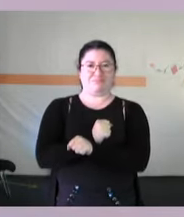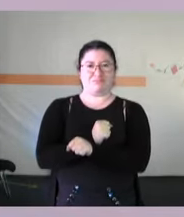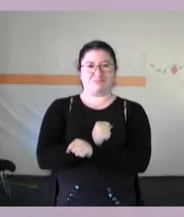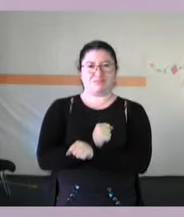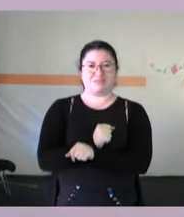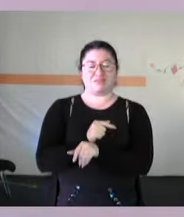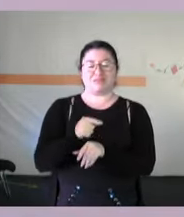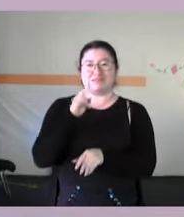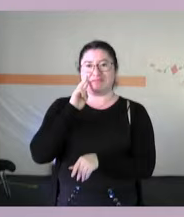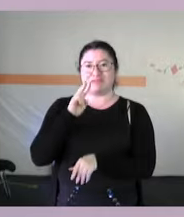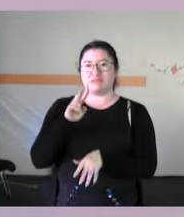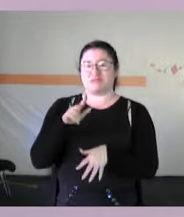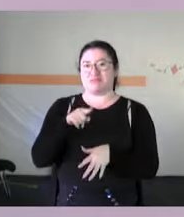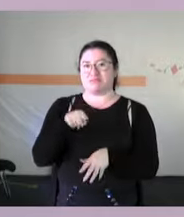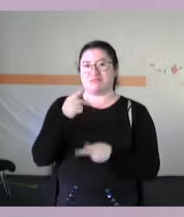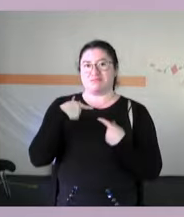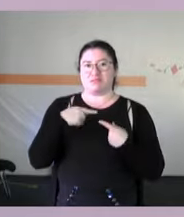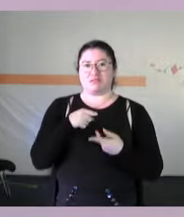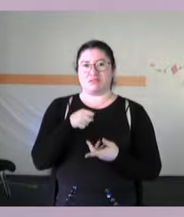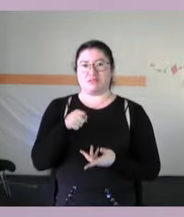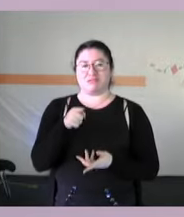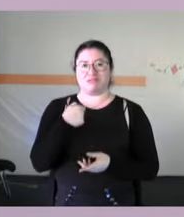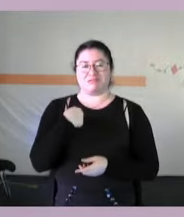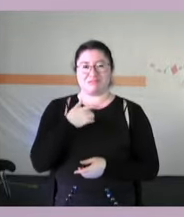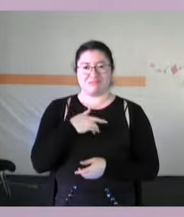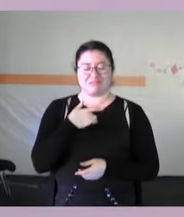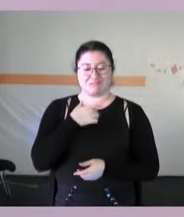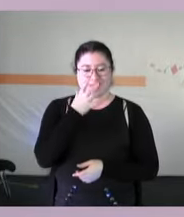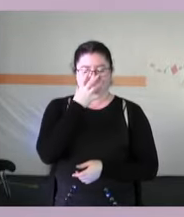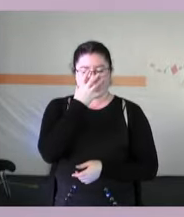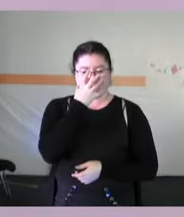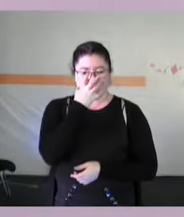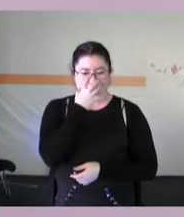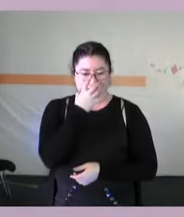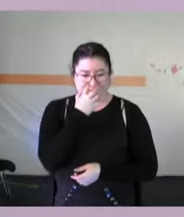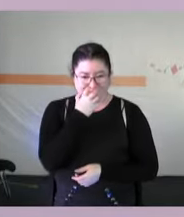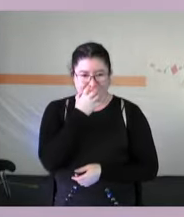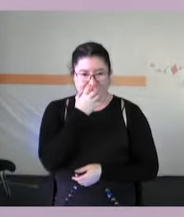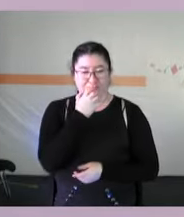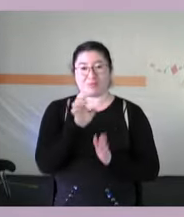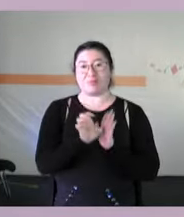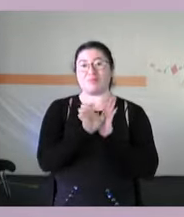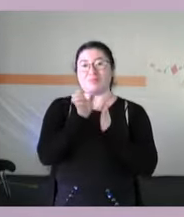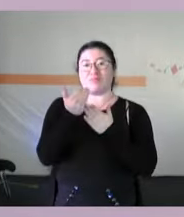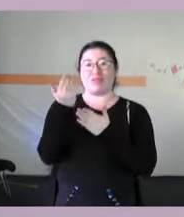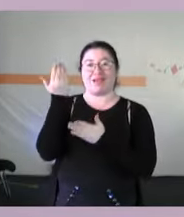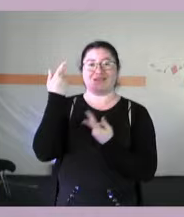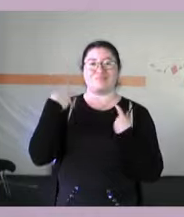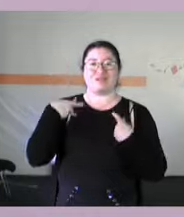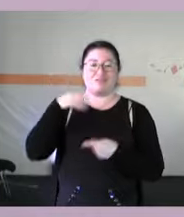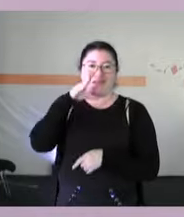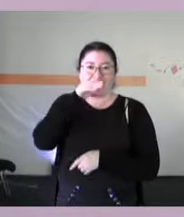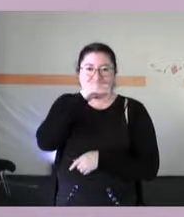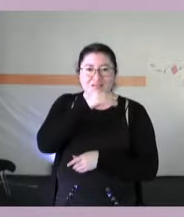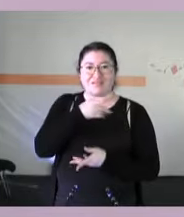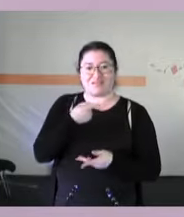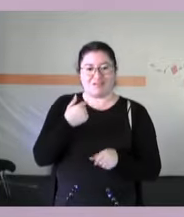tristeza y con mucha rabia de lo que le hicieron a los afroamericanos.